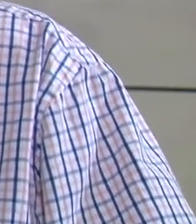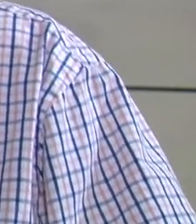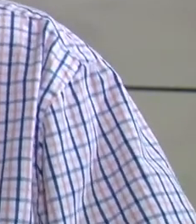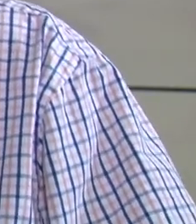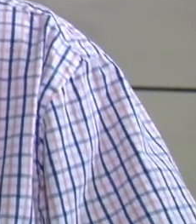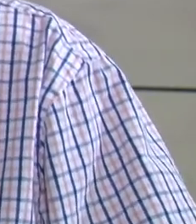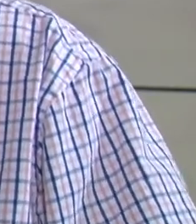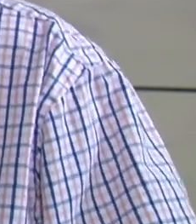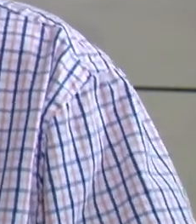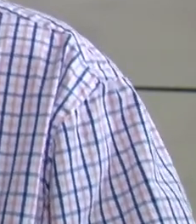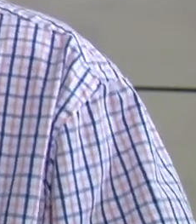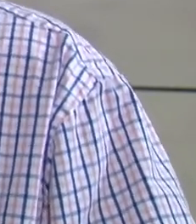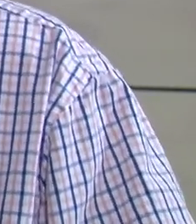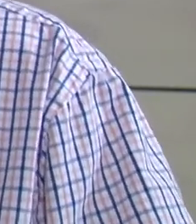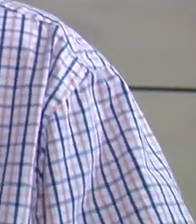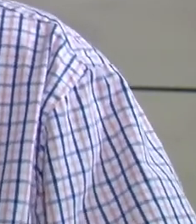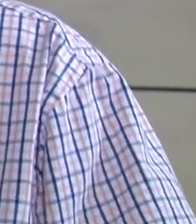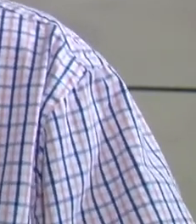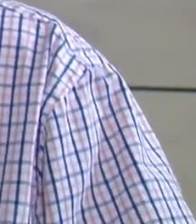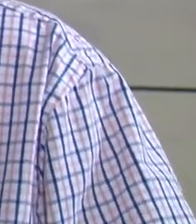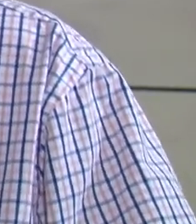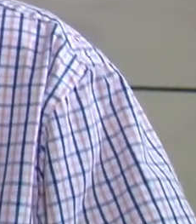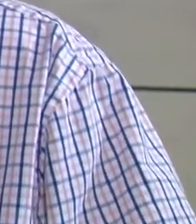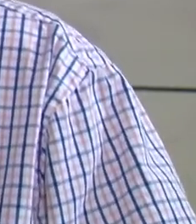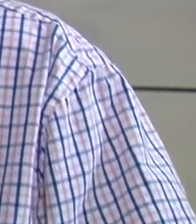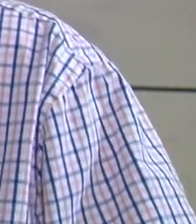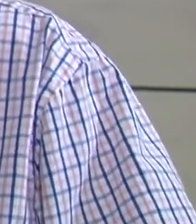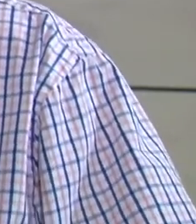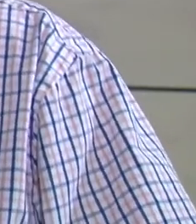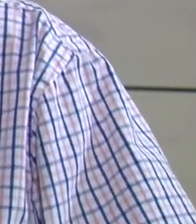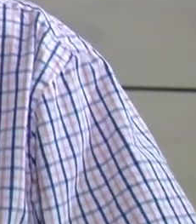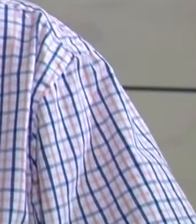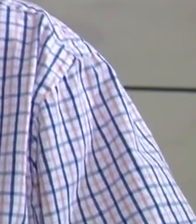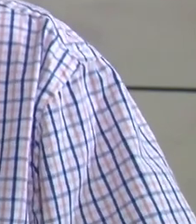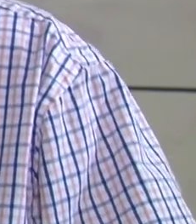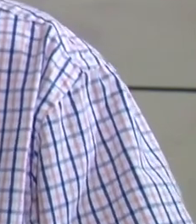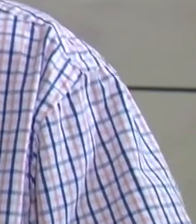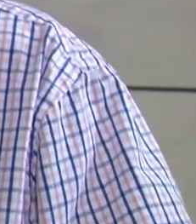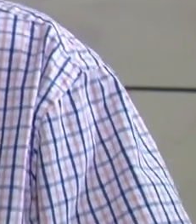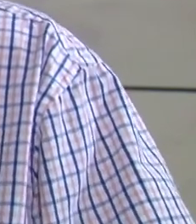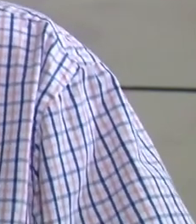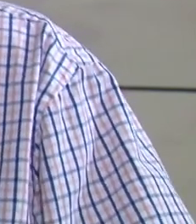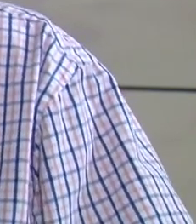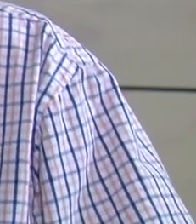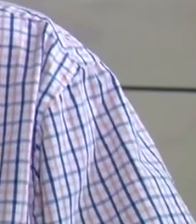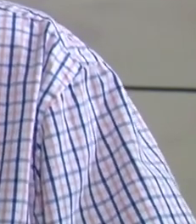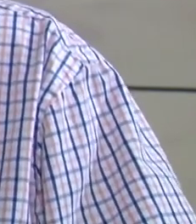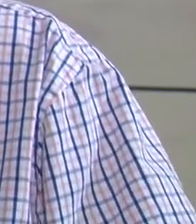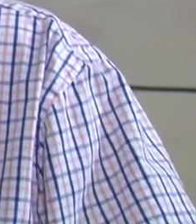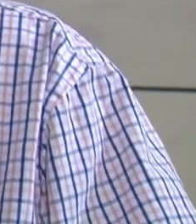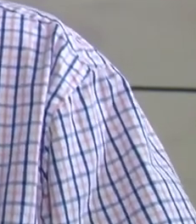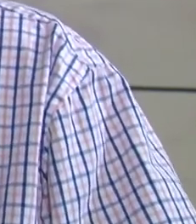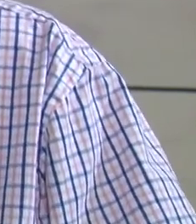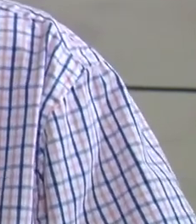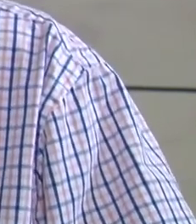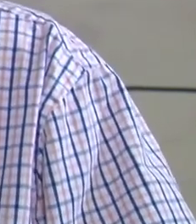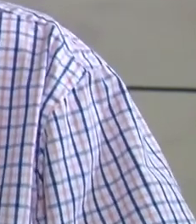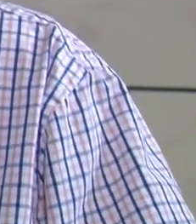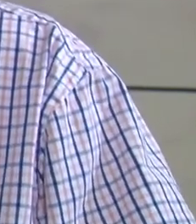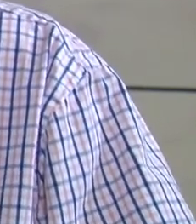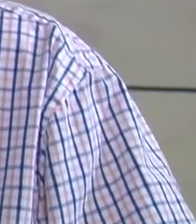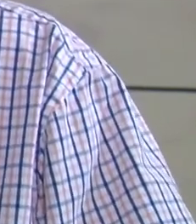socializar entre la ciudadanía costarricense la idea que si la comunicación es un bien público, las